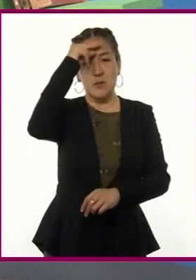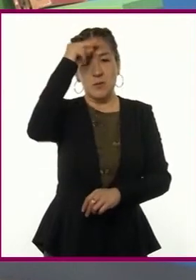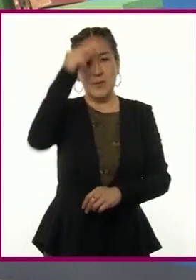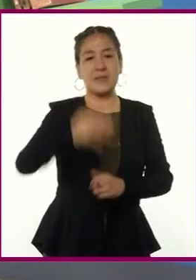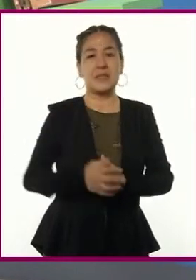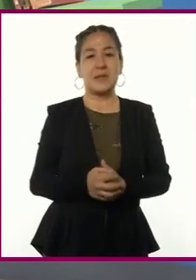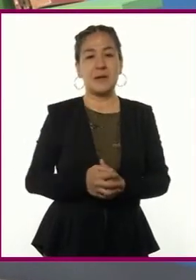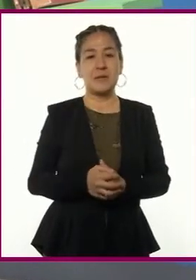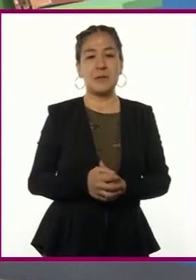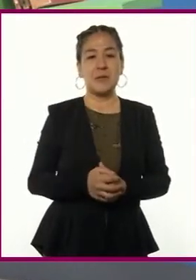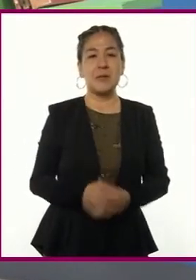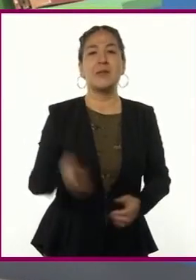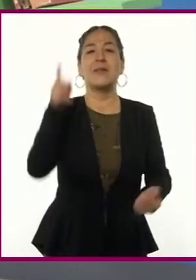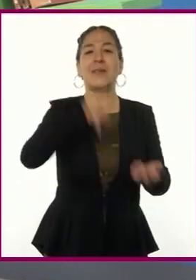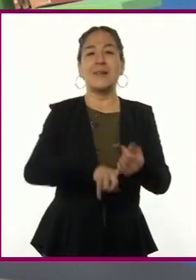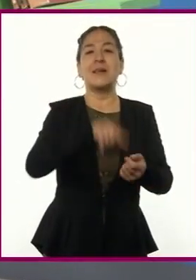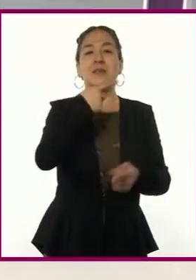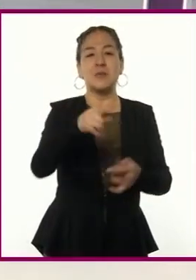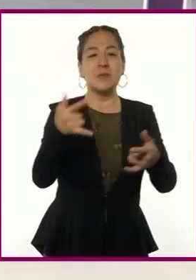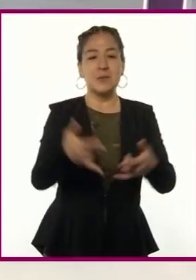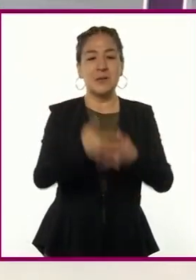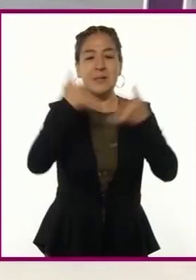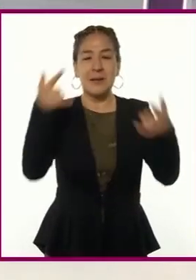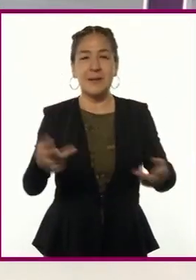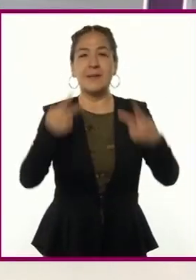así los prejuicios de inferioridad.